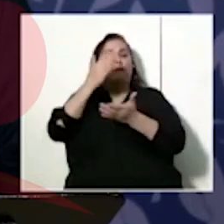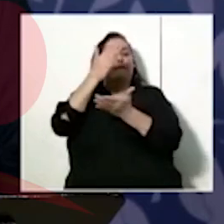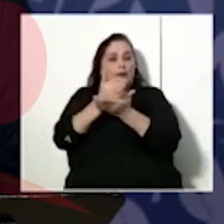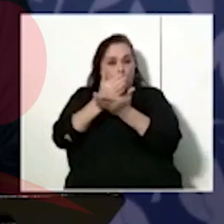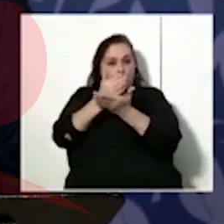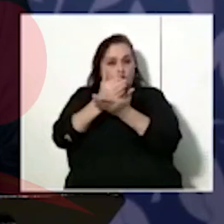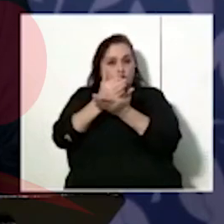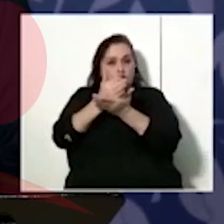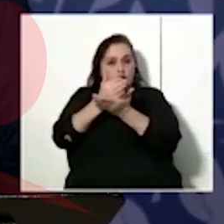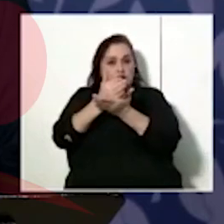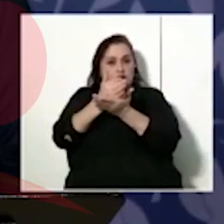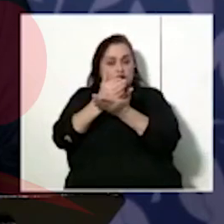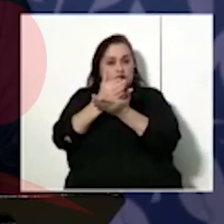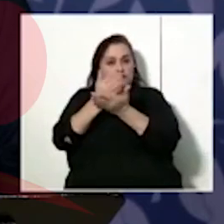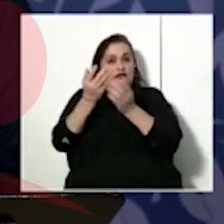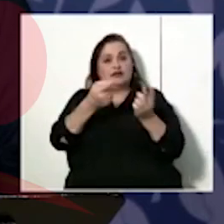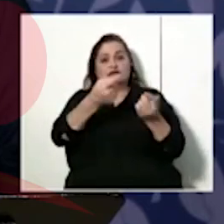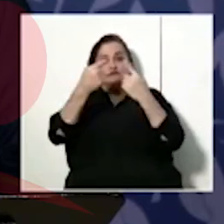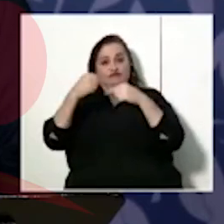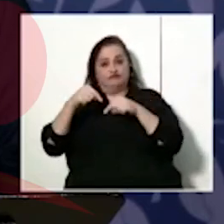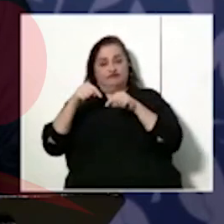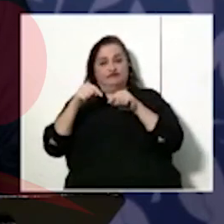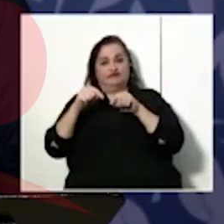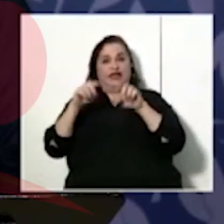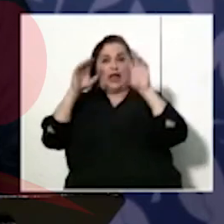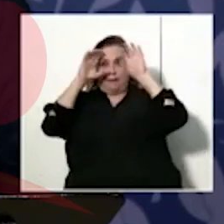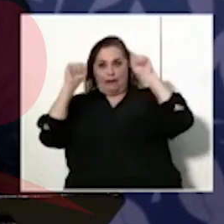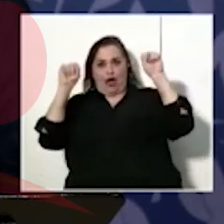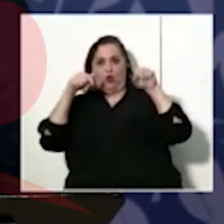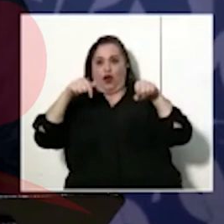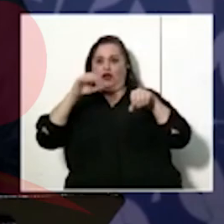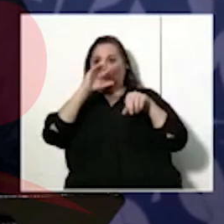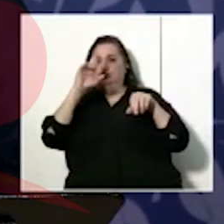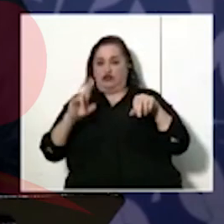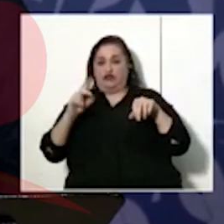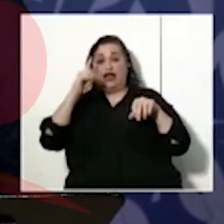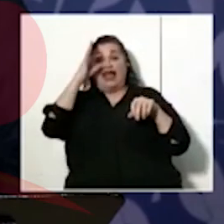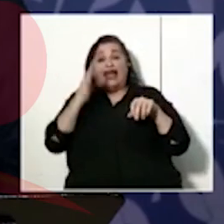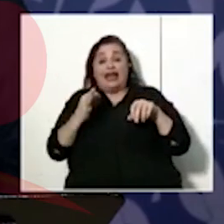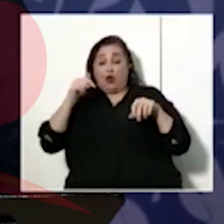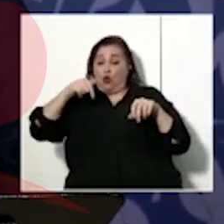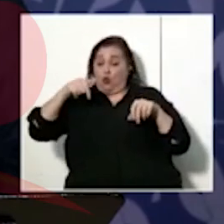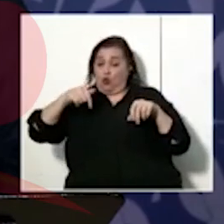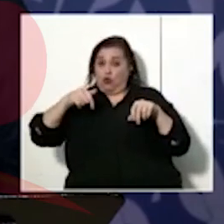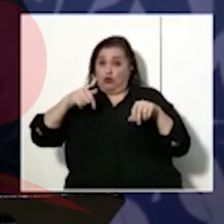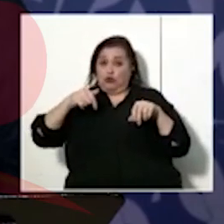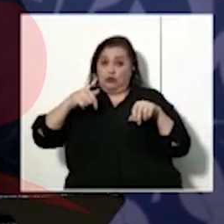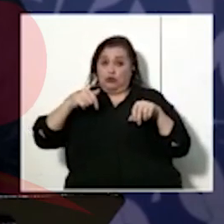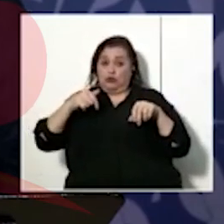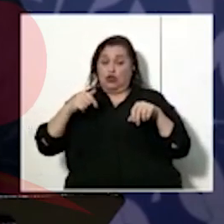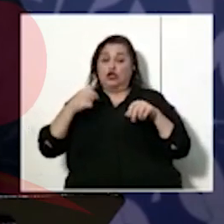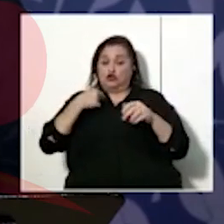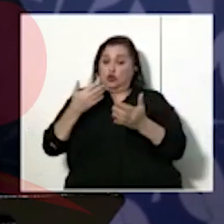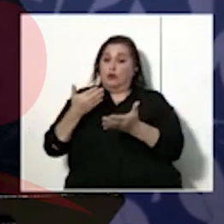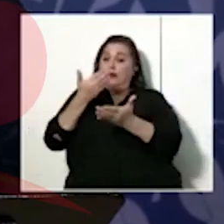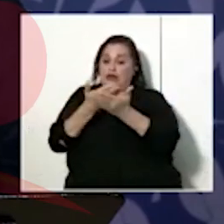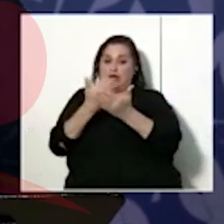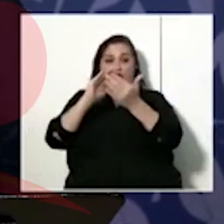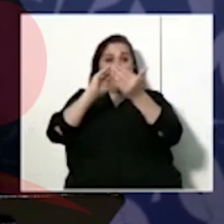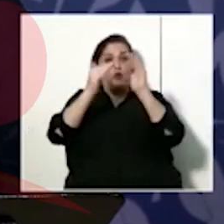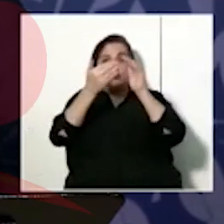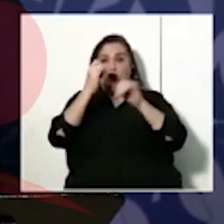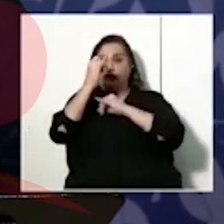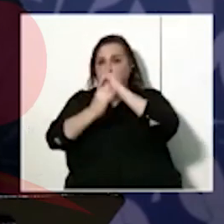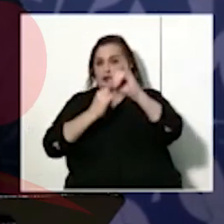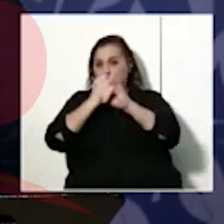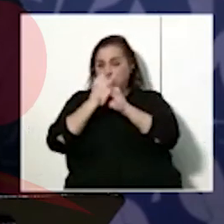en pausa la llegada de dicha embajadora. Creo yo que hoy, así lo plantea la